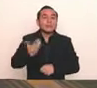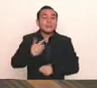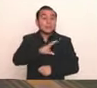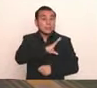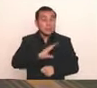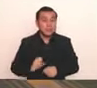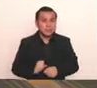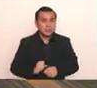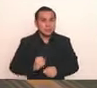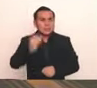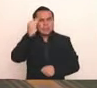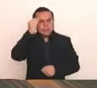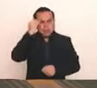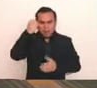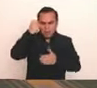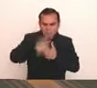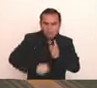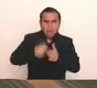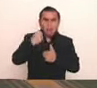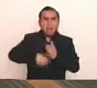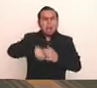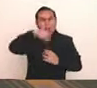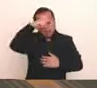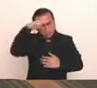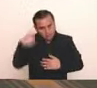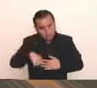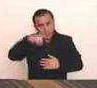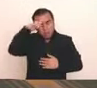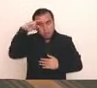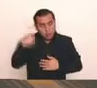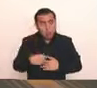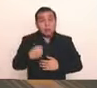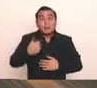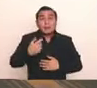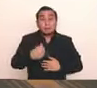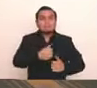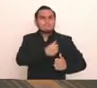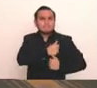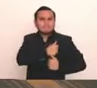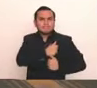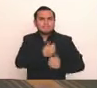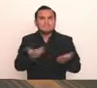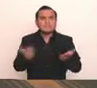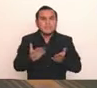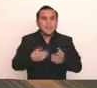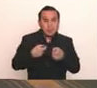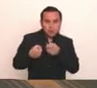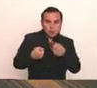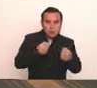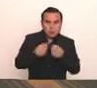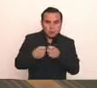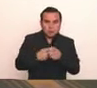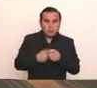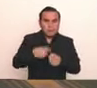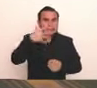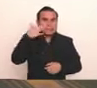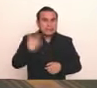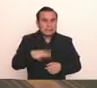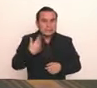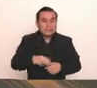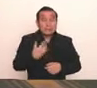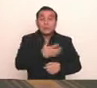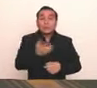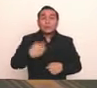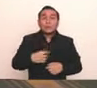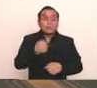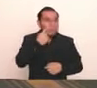estamos trabajando arduamente redoblando esfuerzos nuestros policías y nuestros soldados están repartidos de controlar la delincuencia hacer cumplir la cuarentena